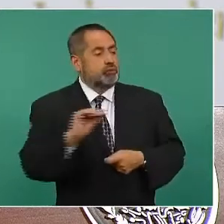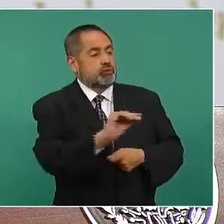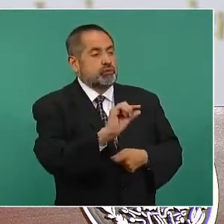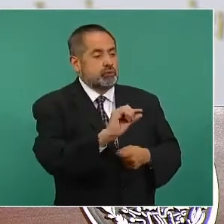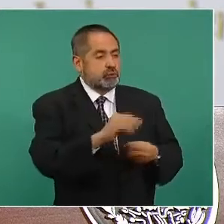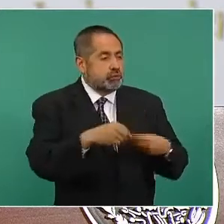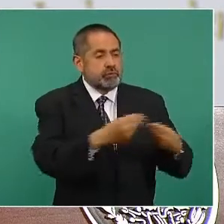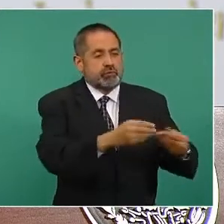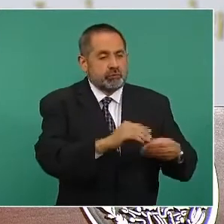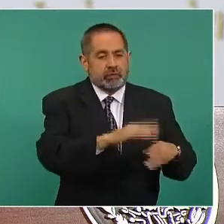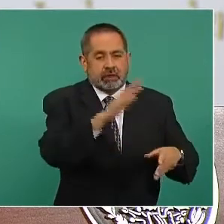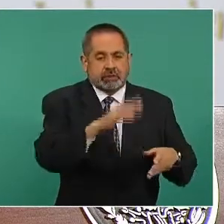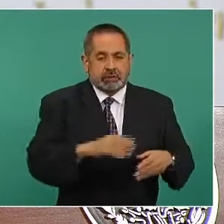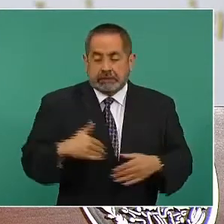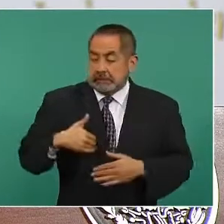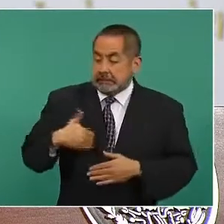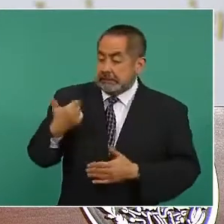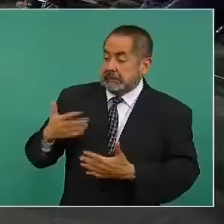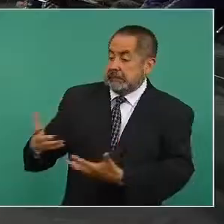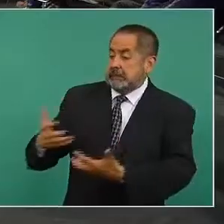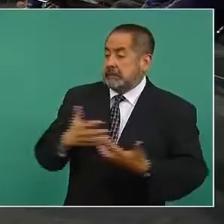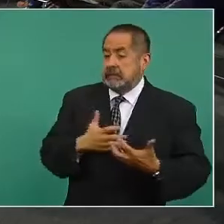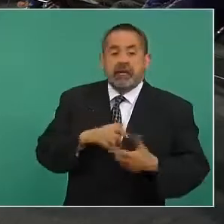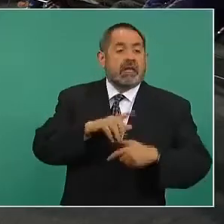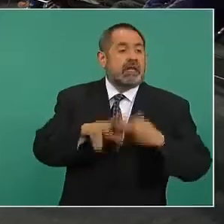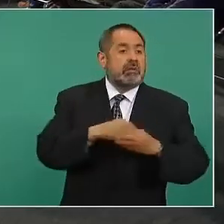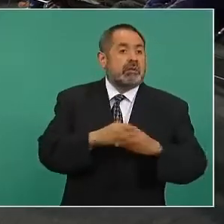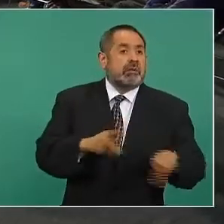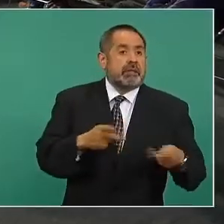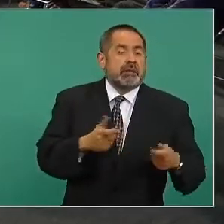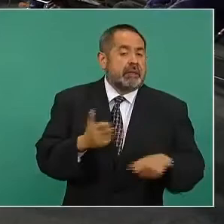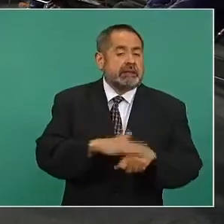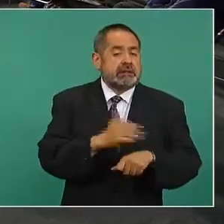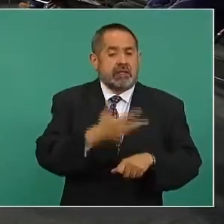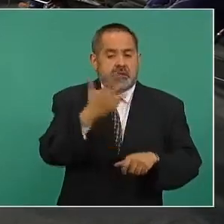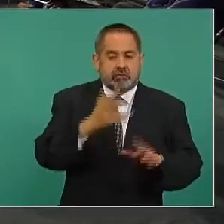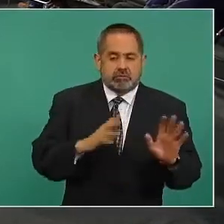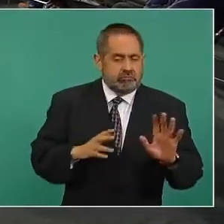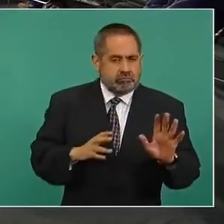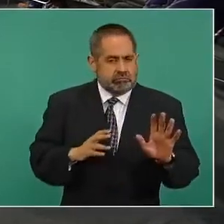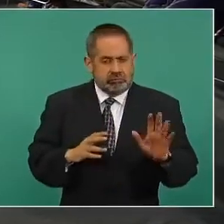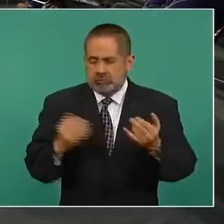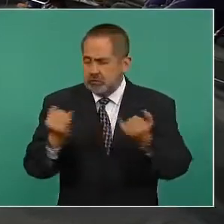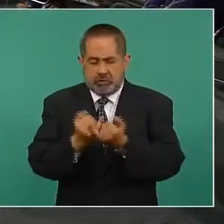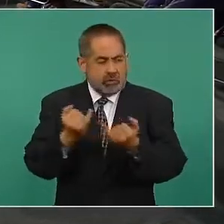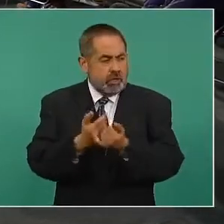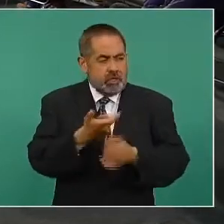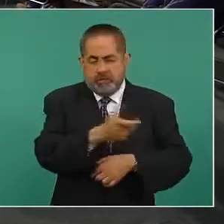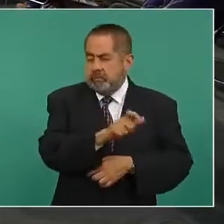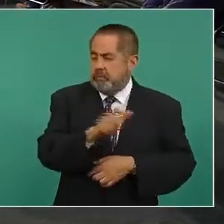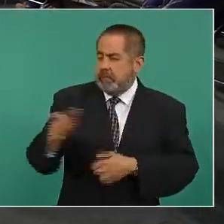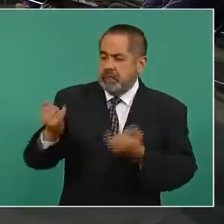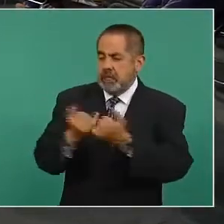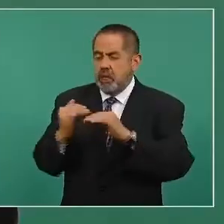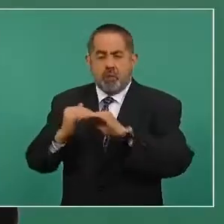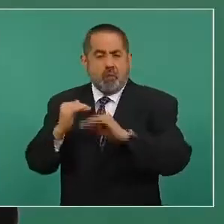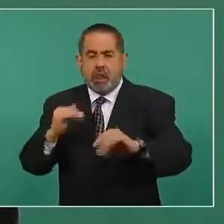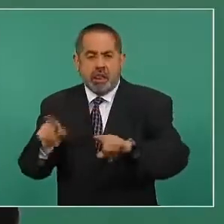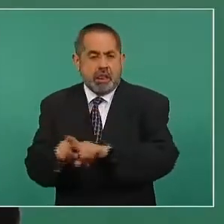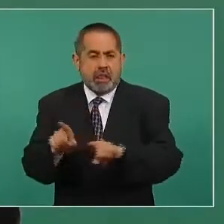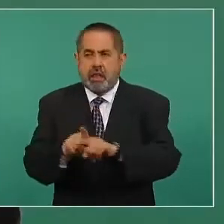consigan el gas para su planta a precio de mercado, que no haya